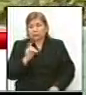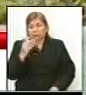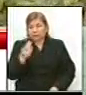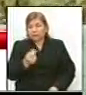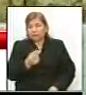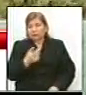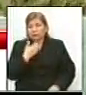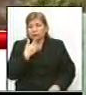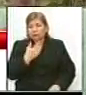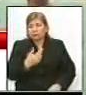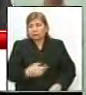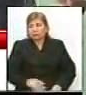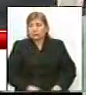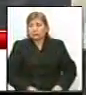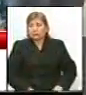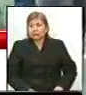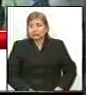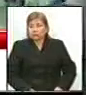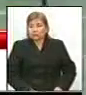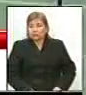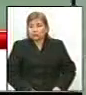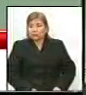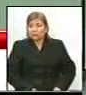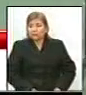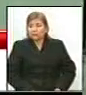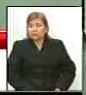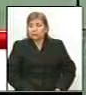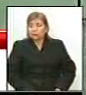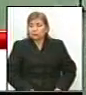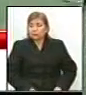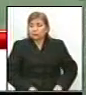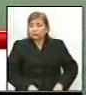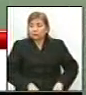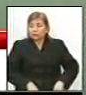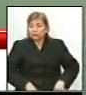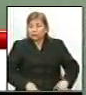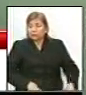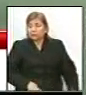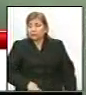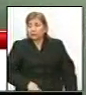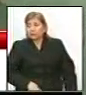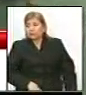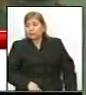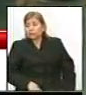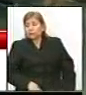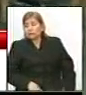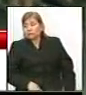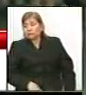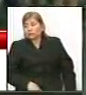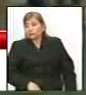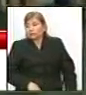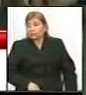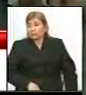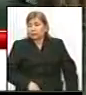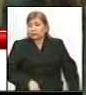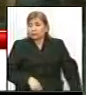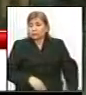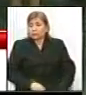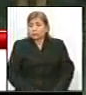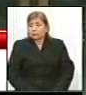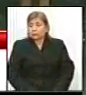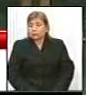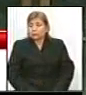señor congresista, se lo rogamos. Gracias. Muchas gracias. Gracias, señor Donato. Don Jaime Chombo.